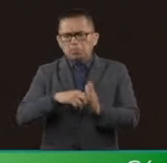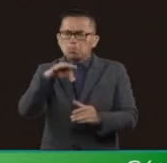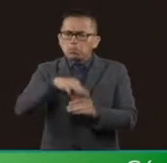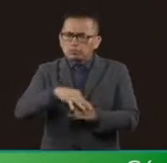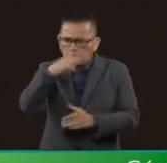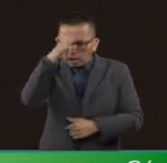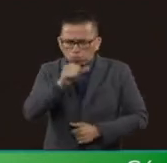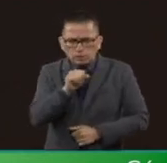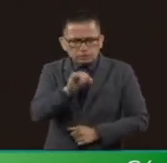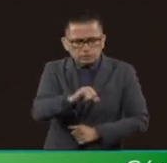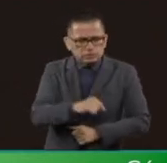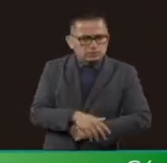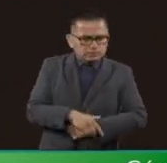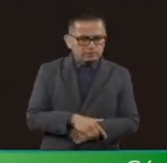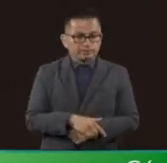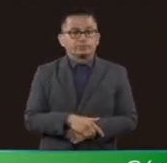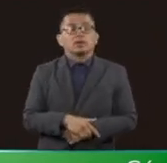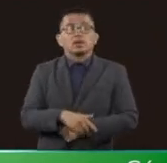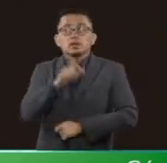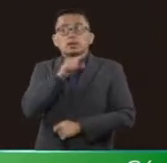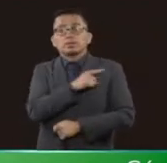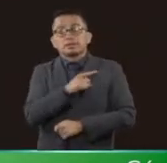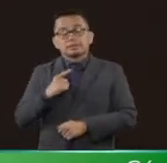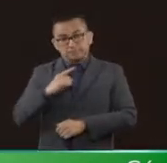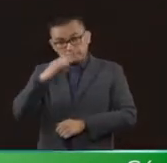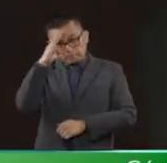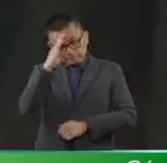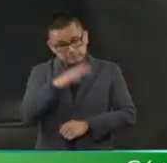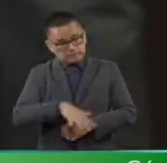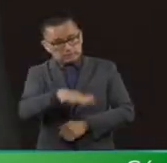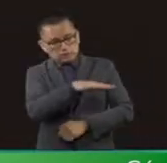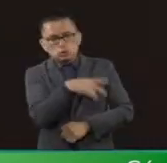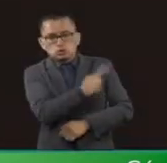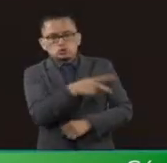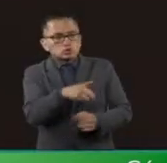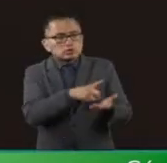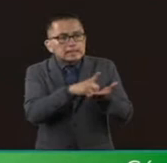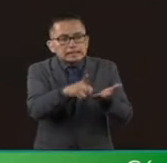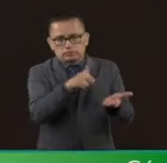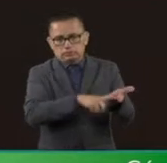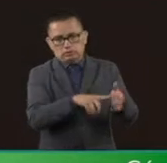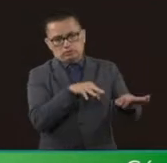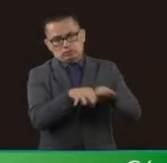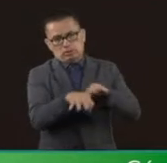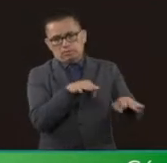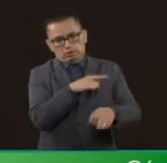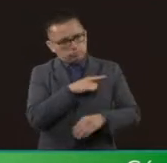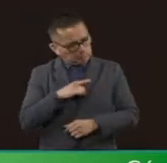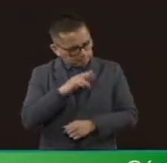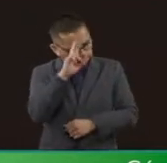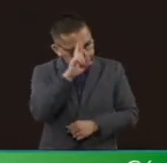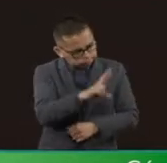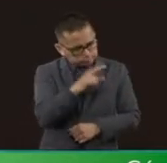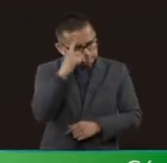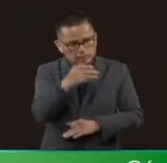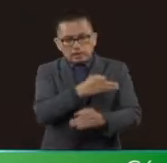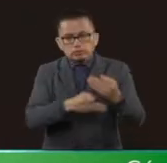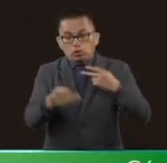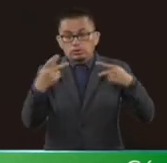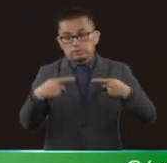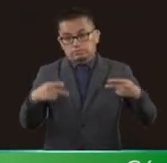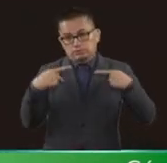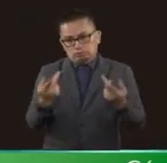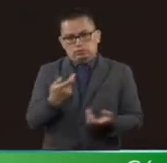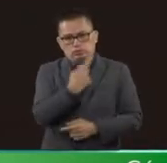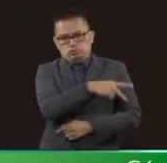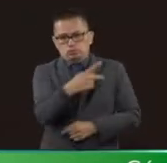derechos laborales que tomen en cuenta las necesidades que tenemos como seres humanos, sobre todo las que surgen en las diversas etapas de la vida